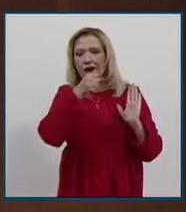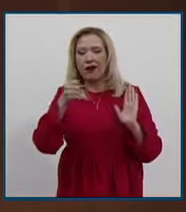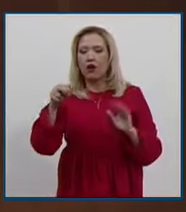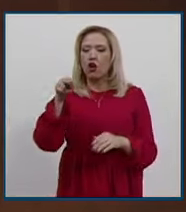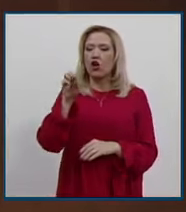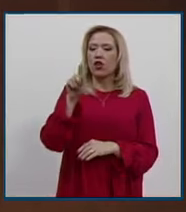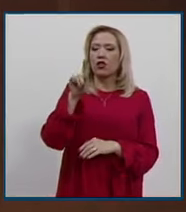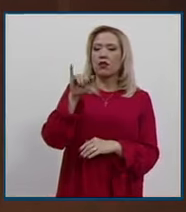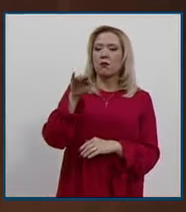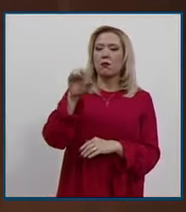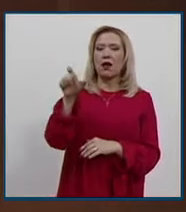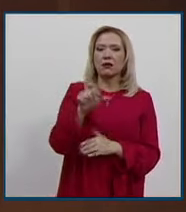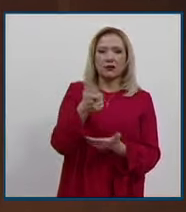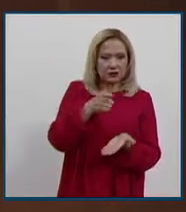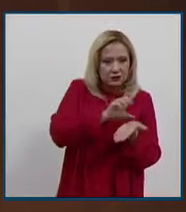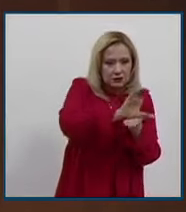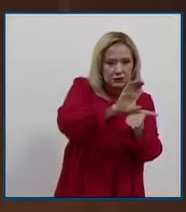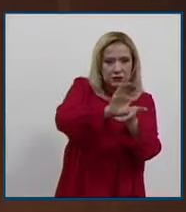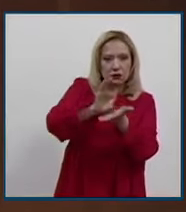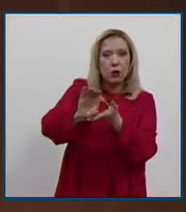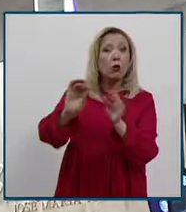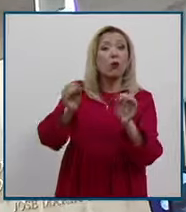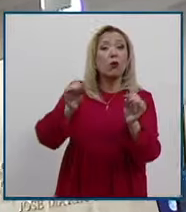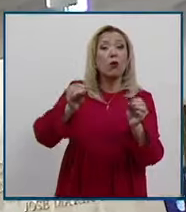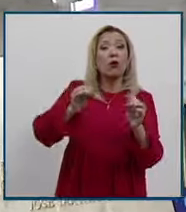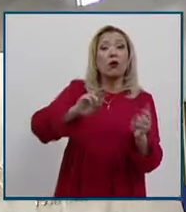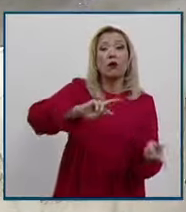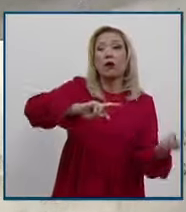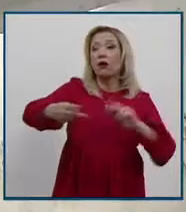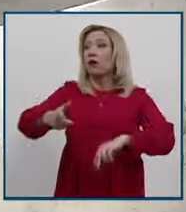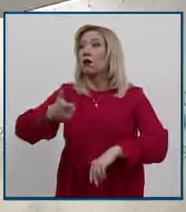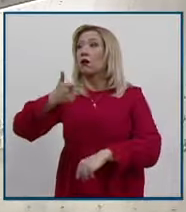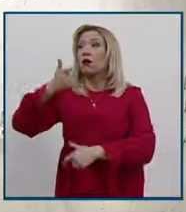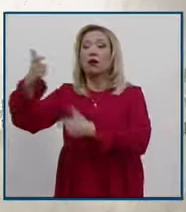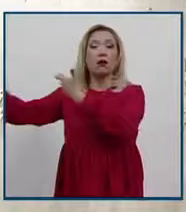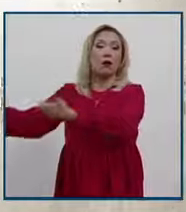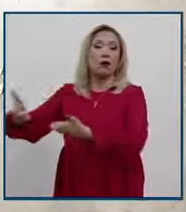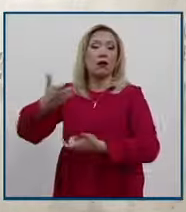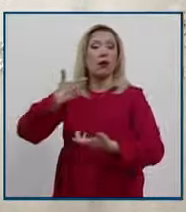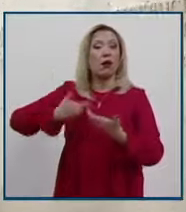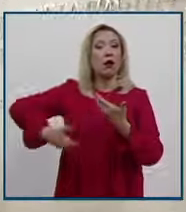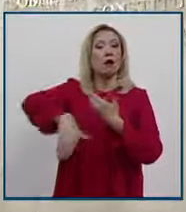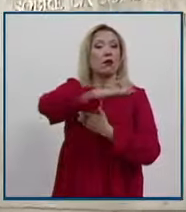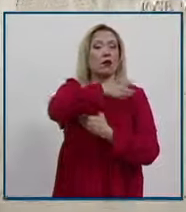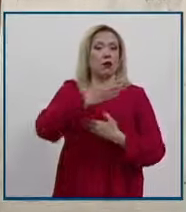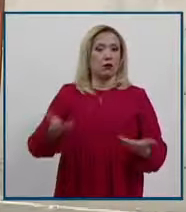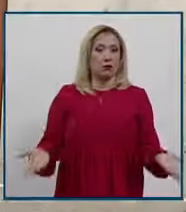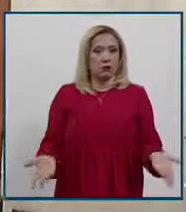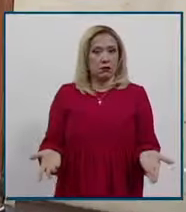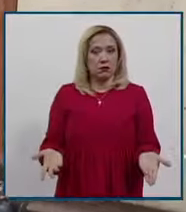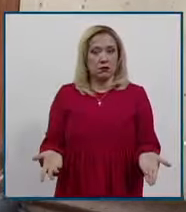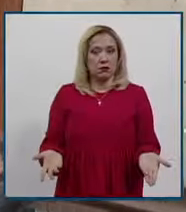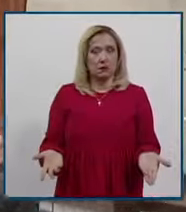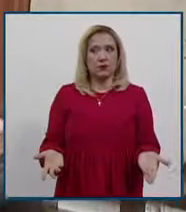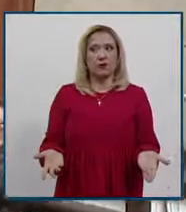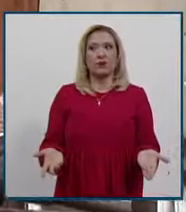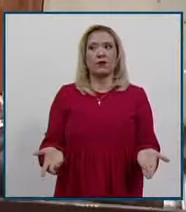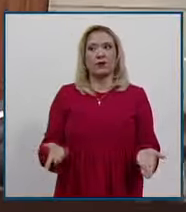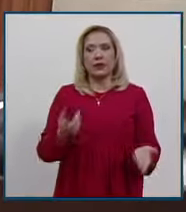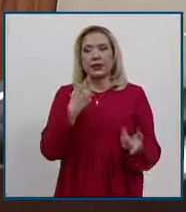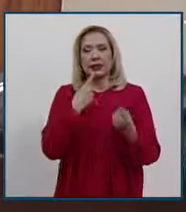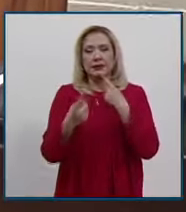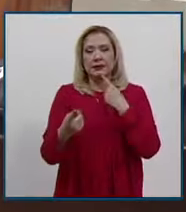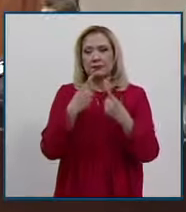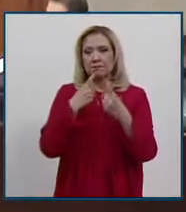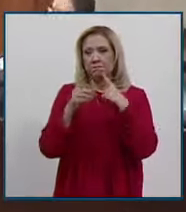el financiamiento de la campaña de la candidata morenista por mayoría de votos las y los magistrados determinaron que la unidad técnica